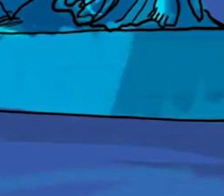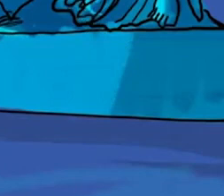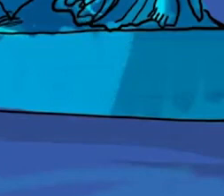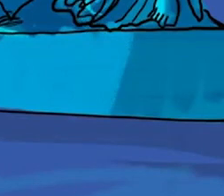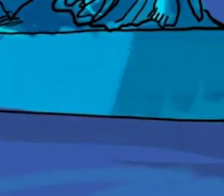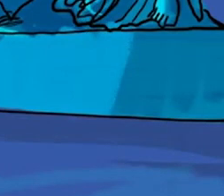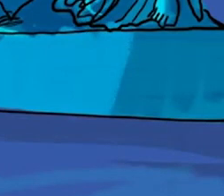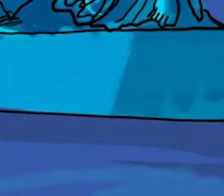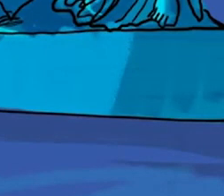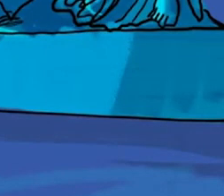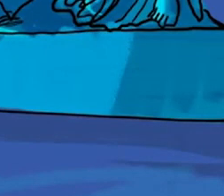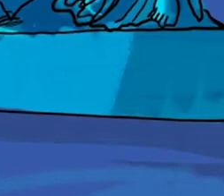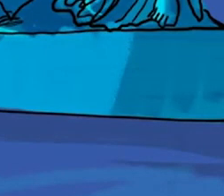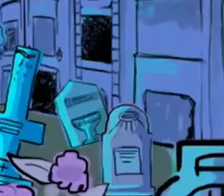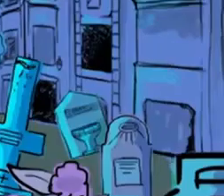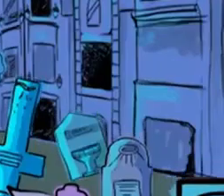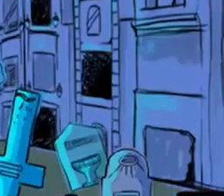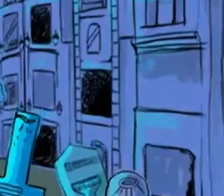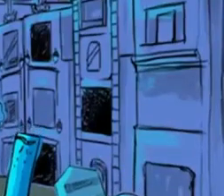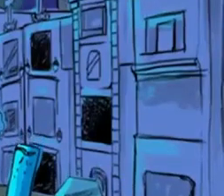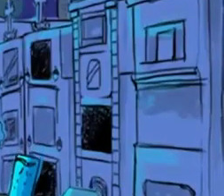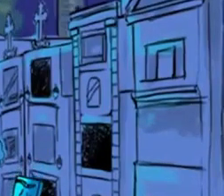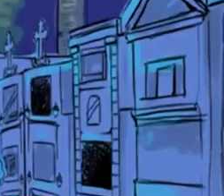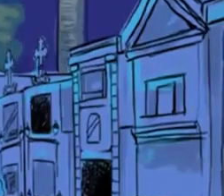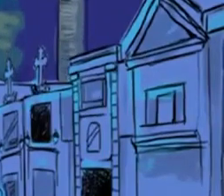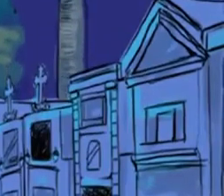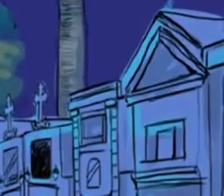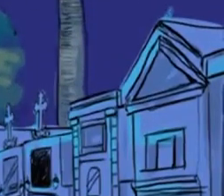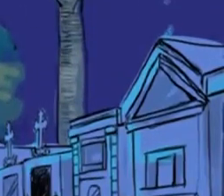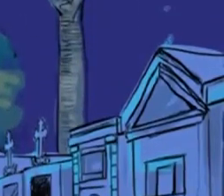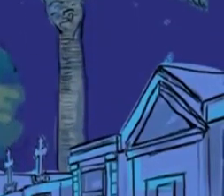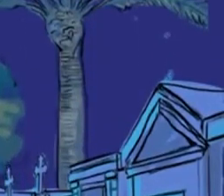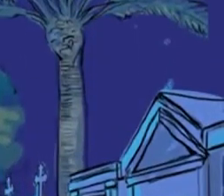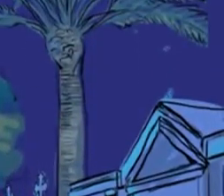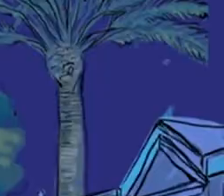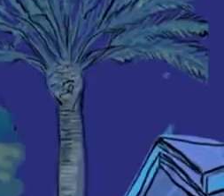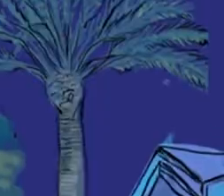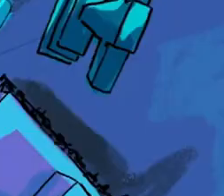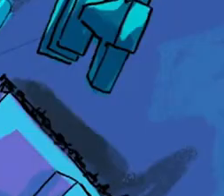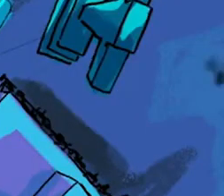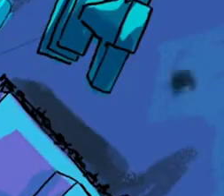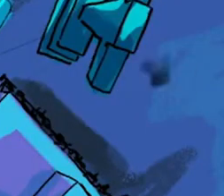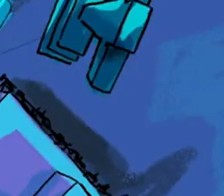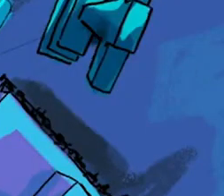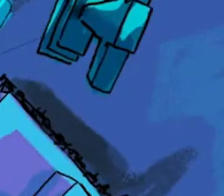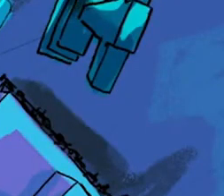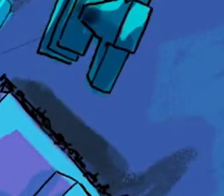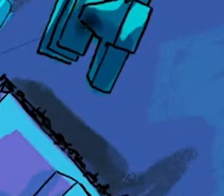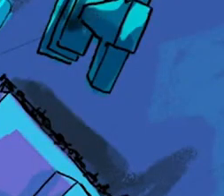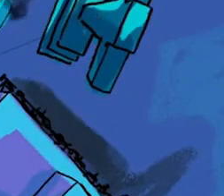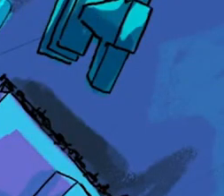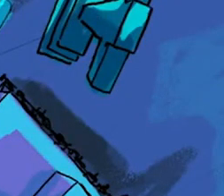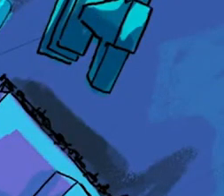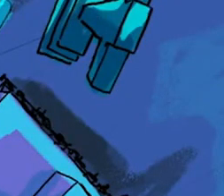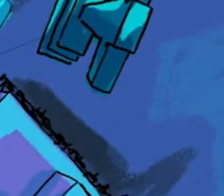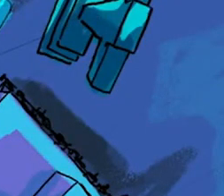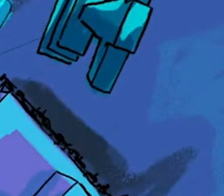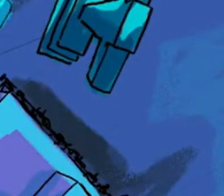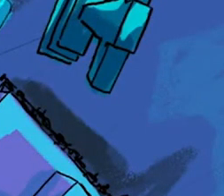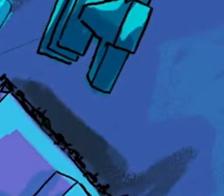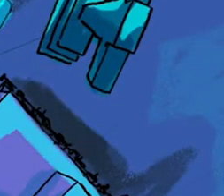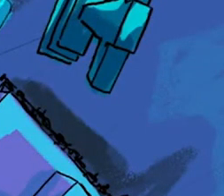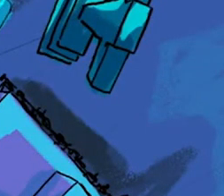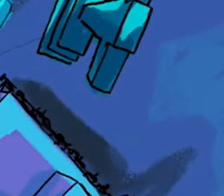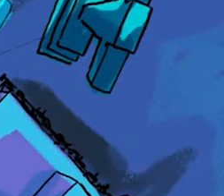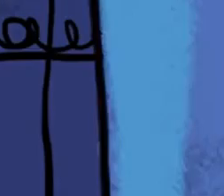Y esperando a ver si me asustaban. Pero no había nada. Ya así como entraba ya en